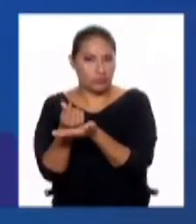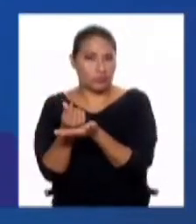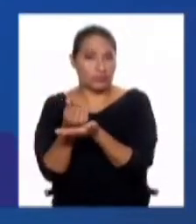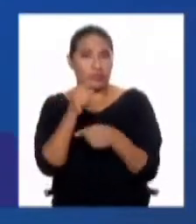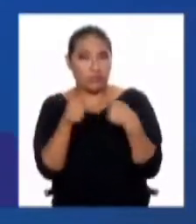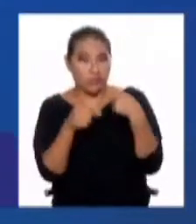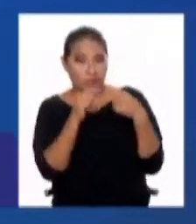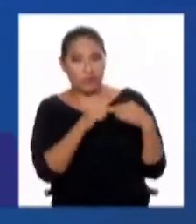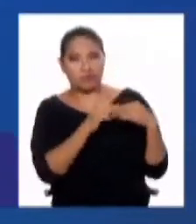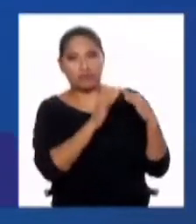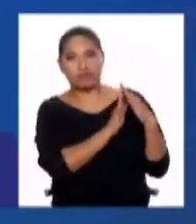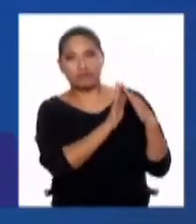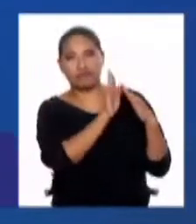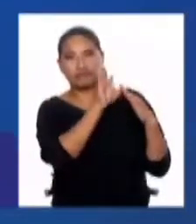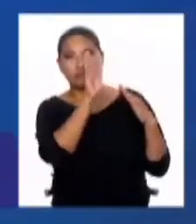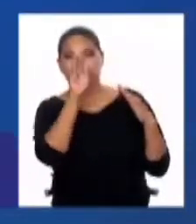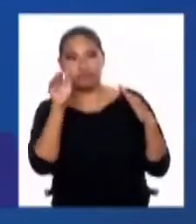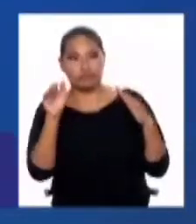finalmente, ¿no?